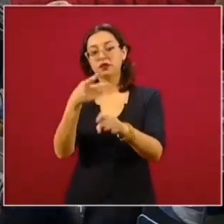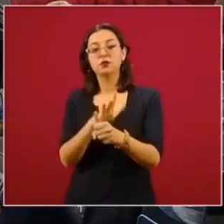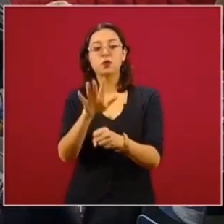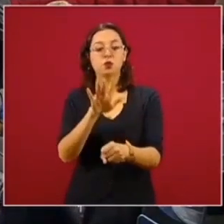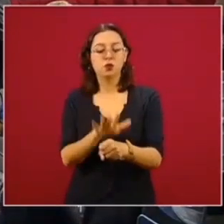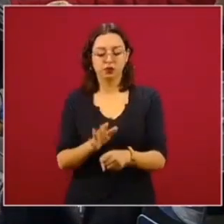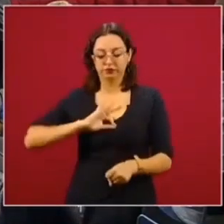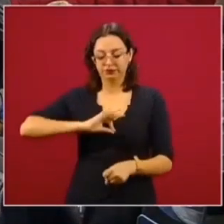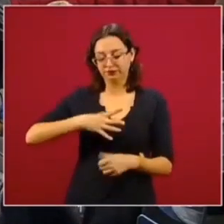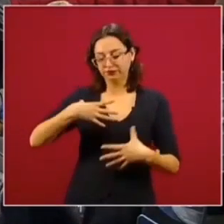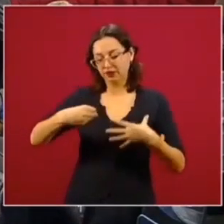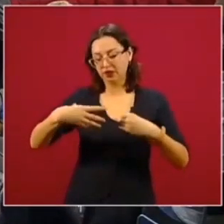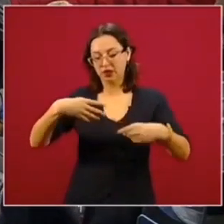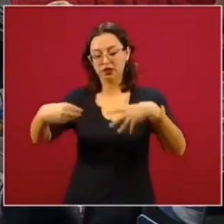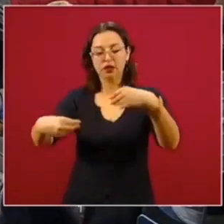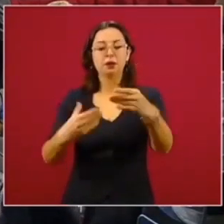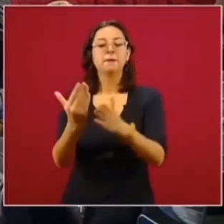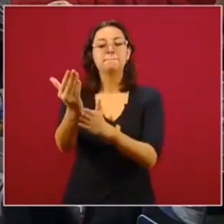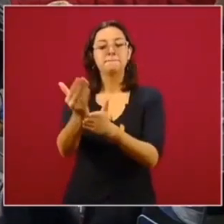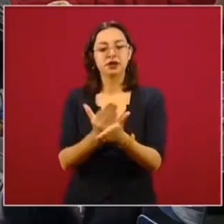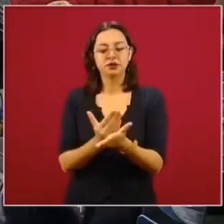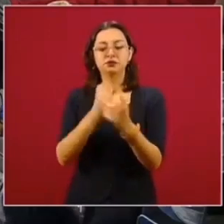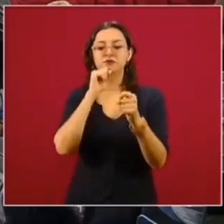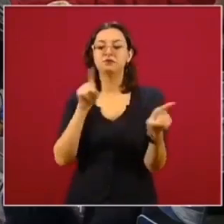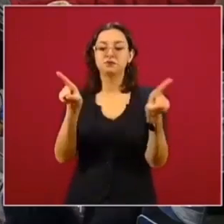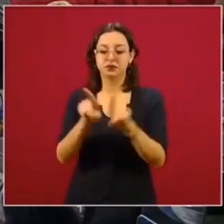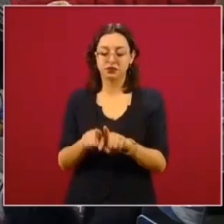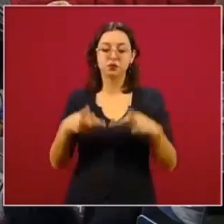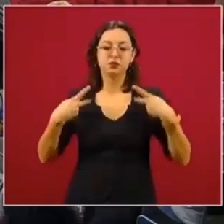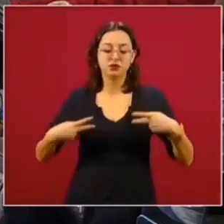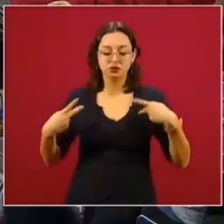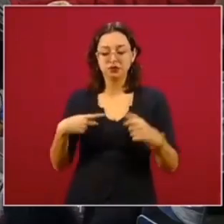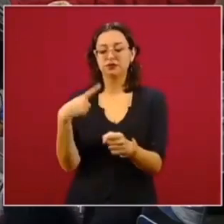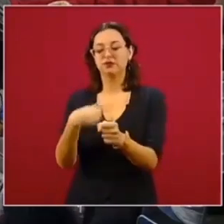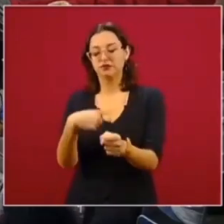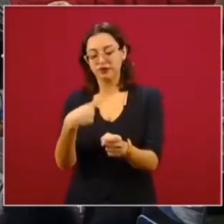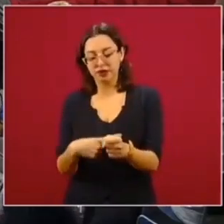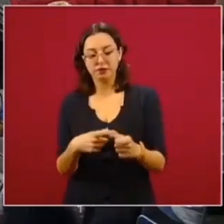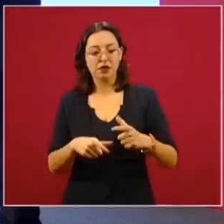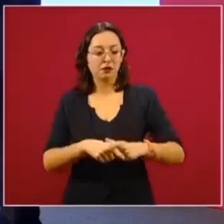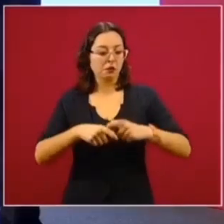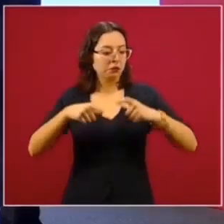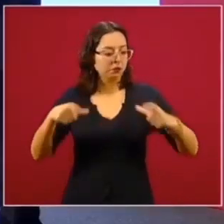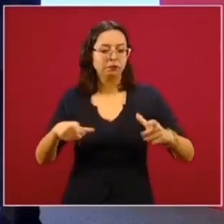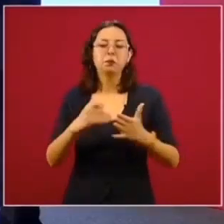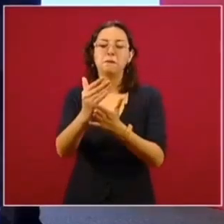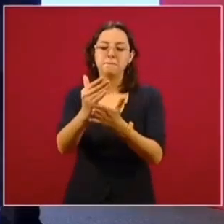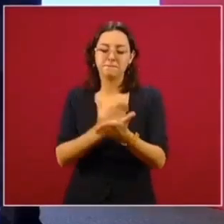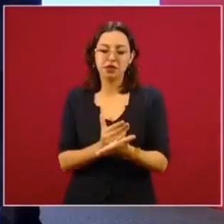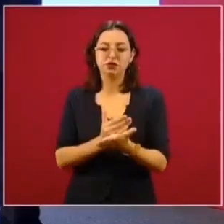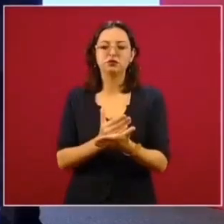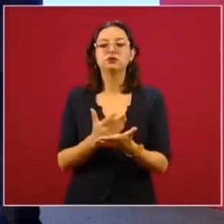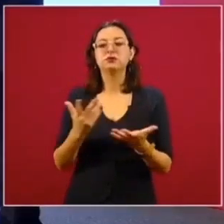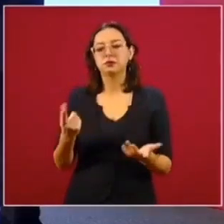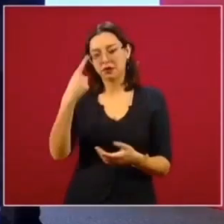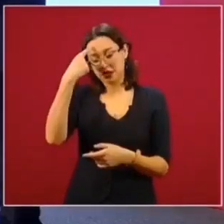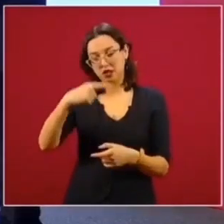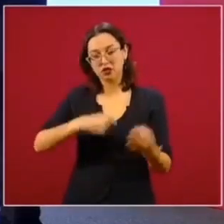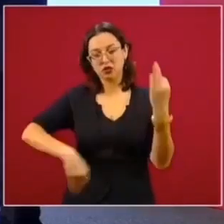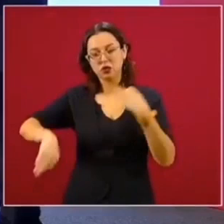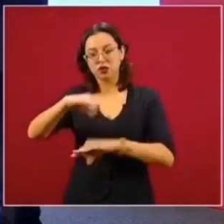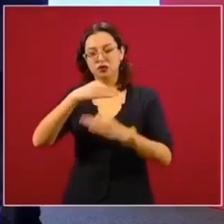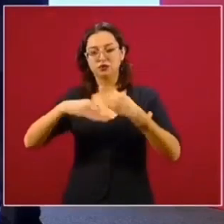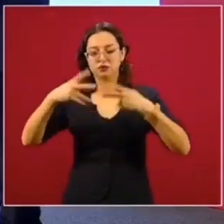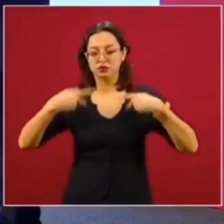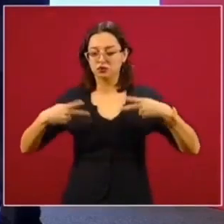de kobe y disminuir el número de contagios y por lo tanto el número de personas enfermas para que todas puedan ser atendidas